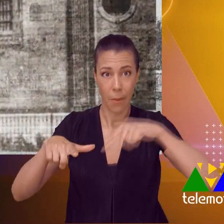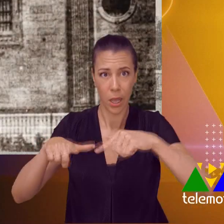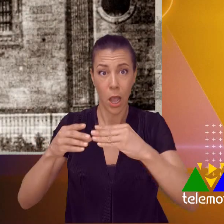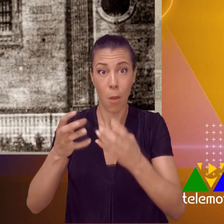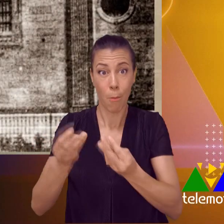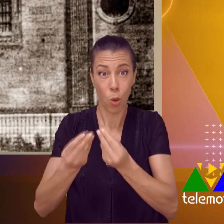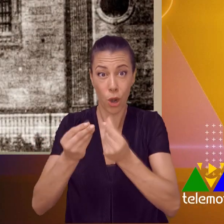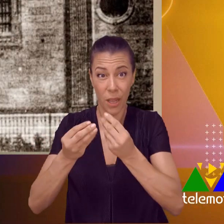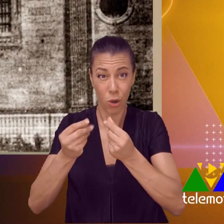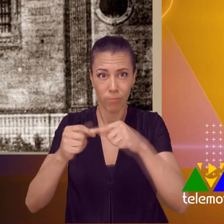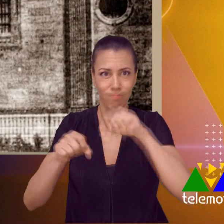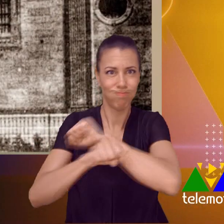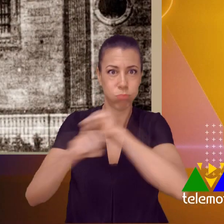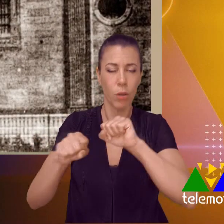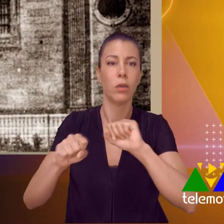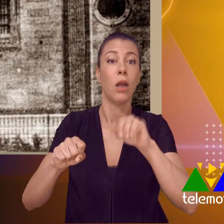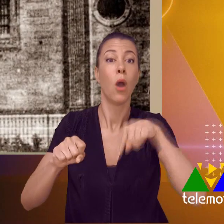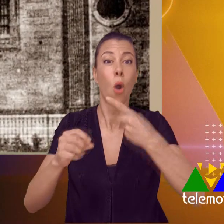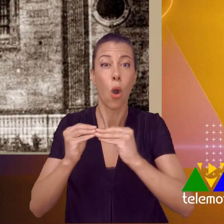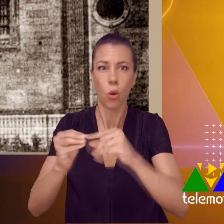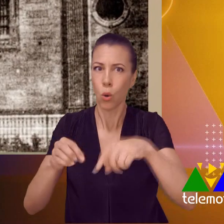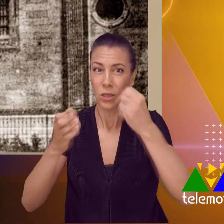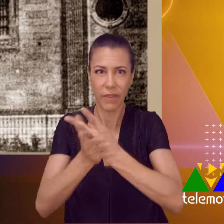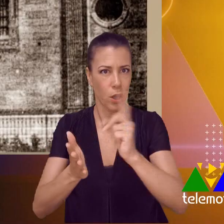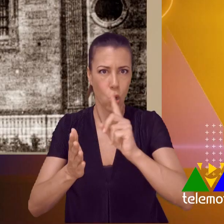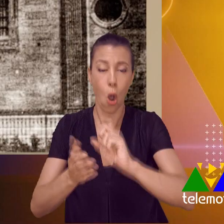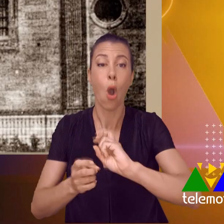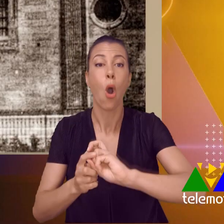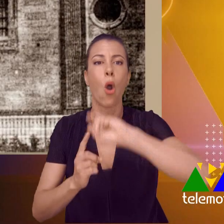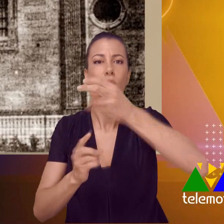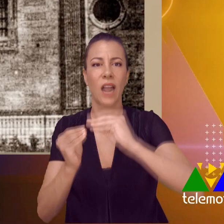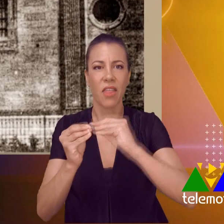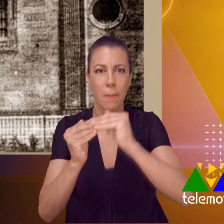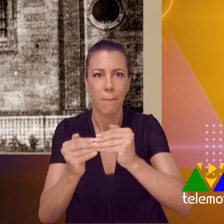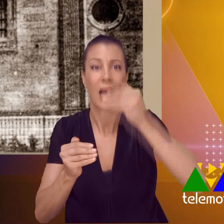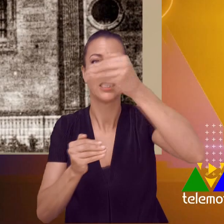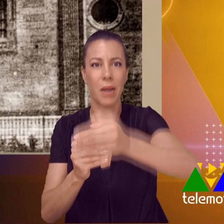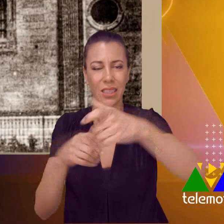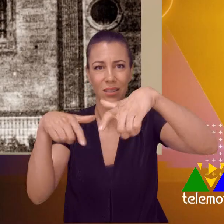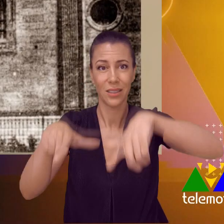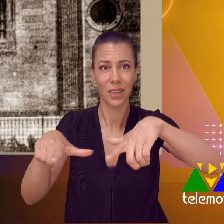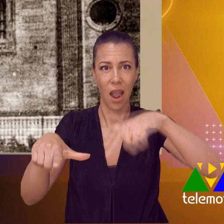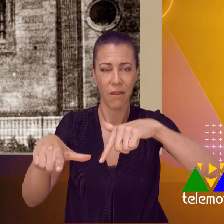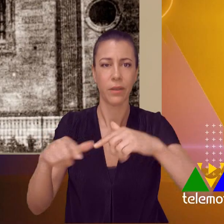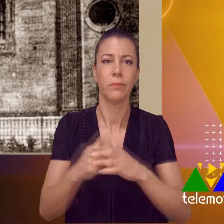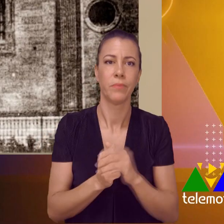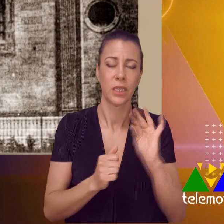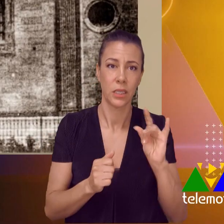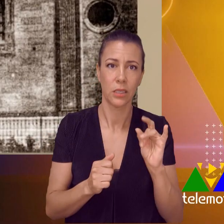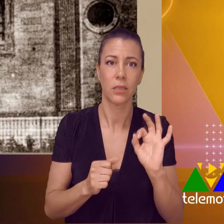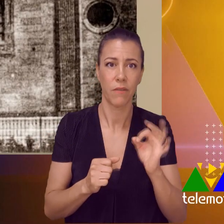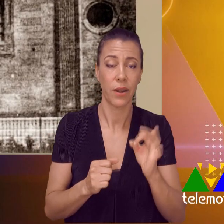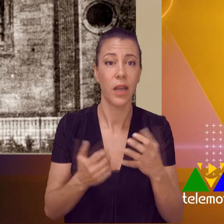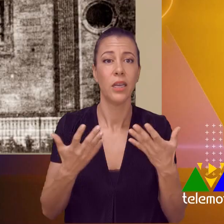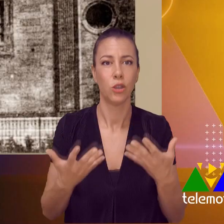Plaza España y tampoco se levanta eso te esta. iba a comentar, que teníamos también una nave por la parte de delante, que Claro. después E incluso dedicada a San Juan de Nepomuceno, sí,